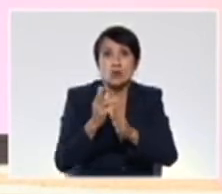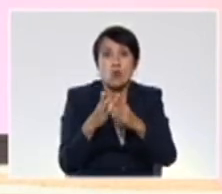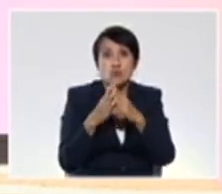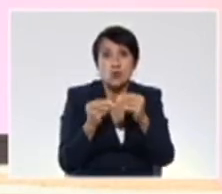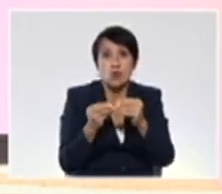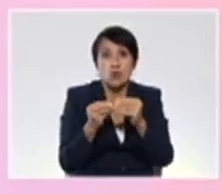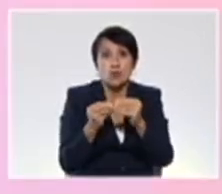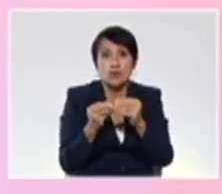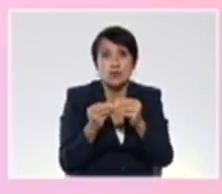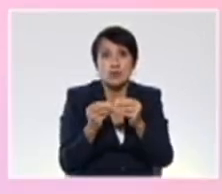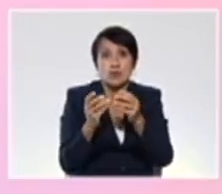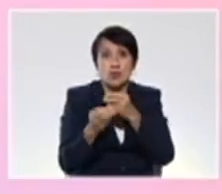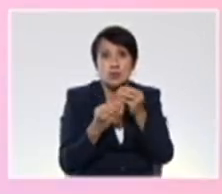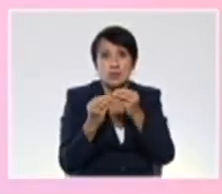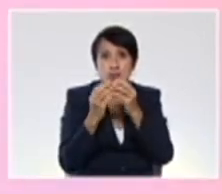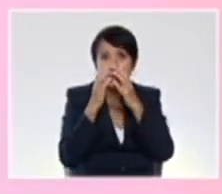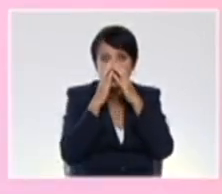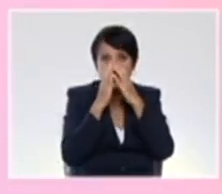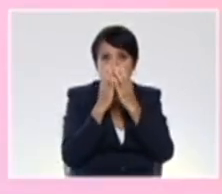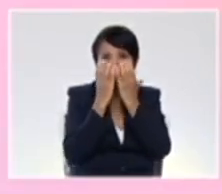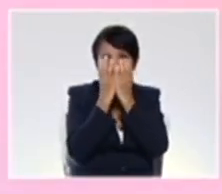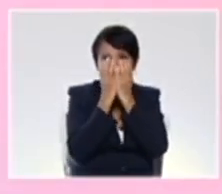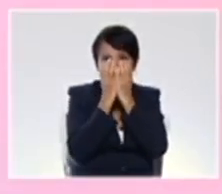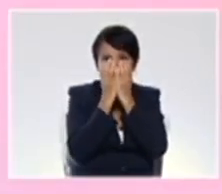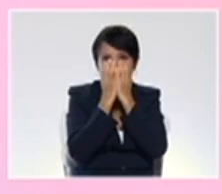tener una pequeña careta